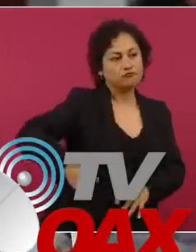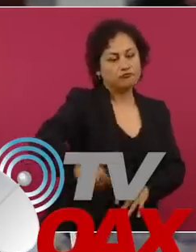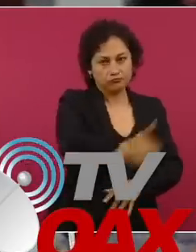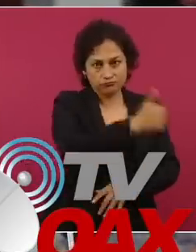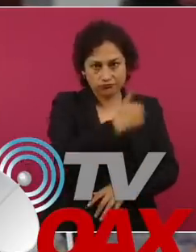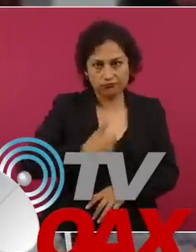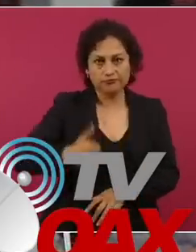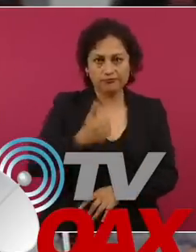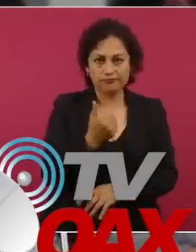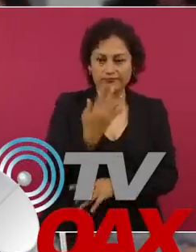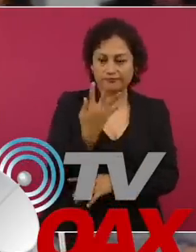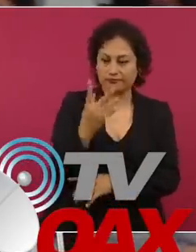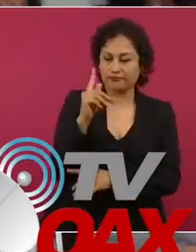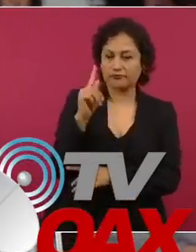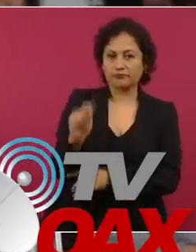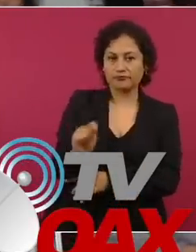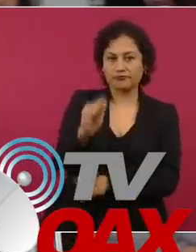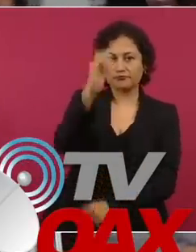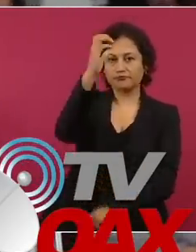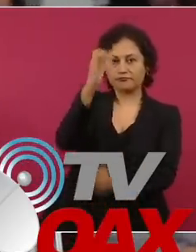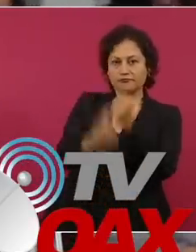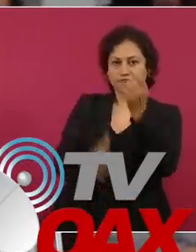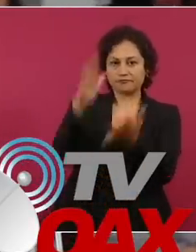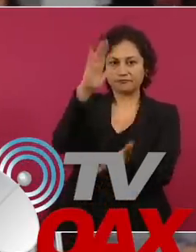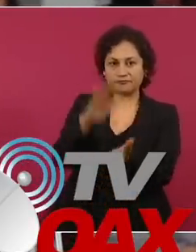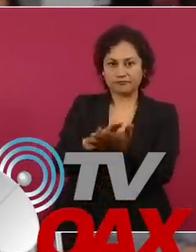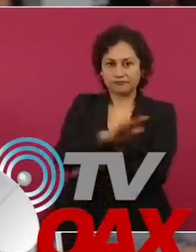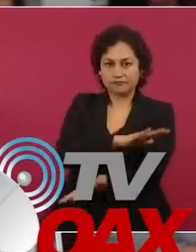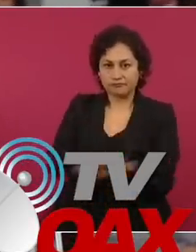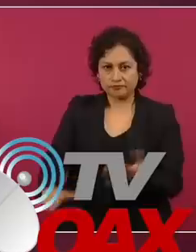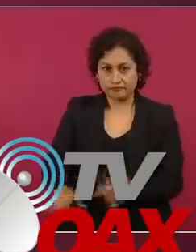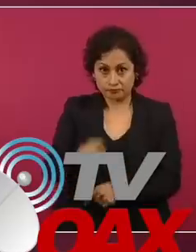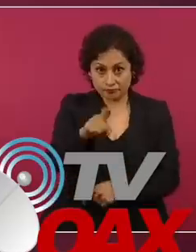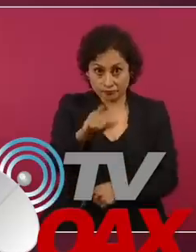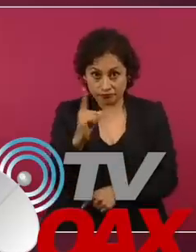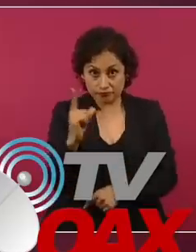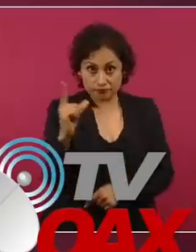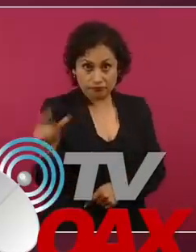no puede morir cuando usted deje la presidencia.